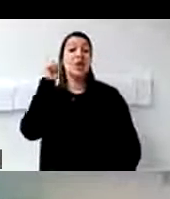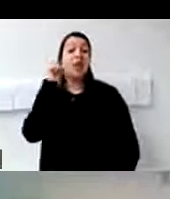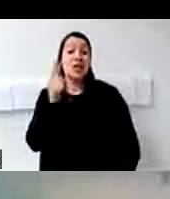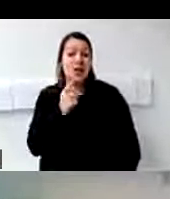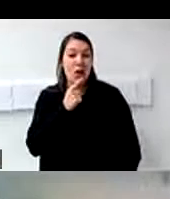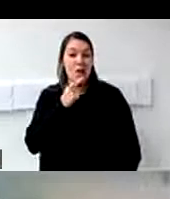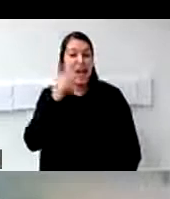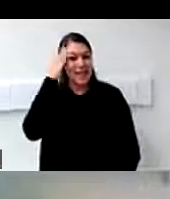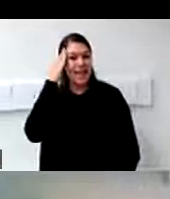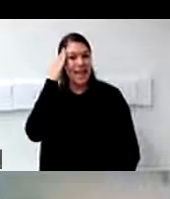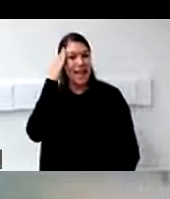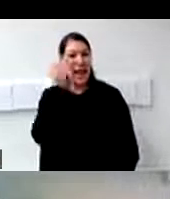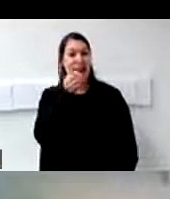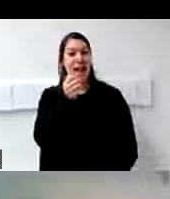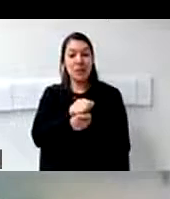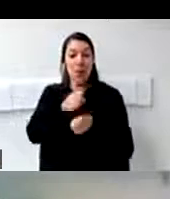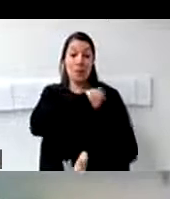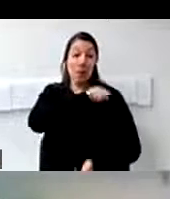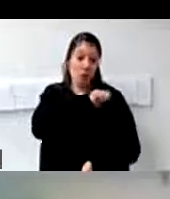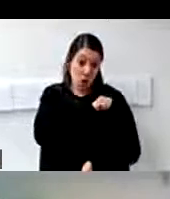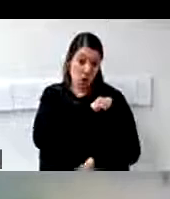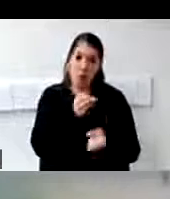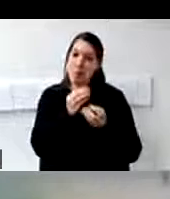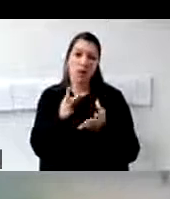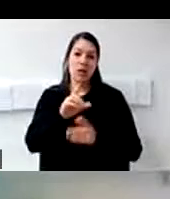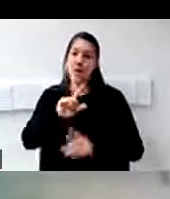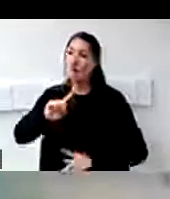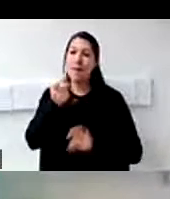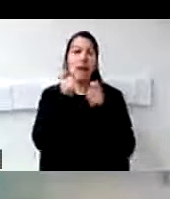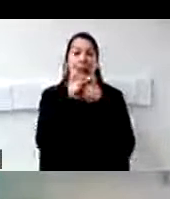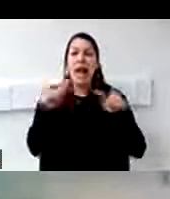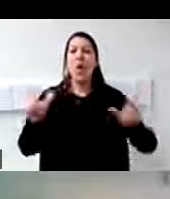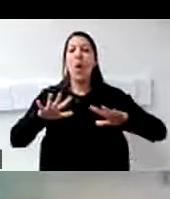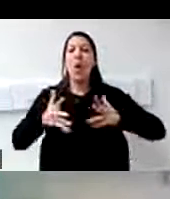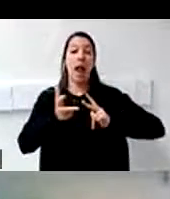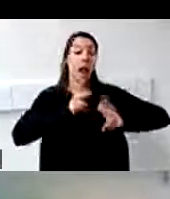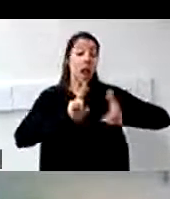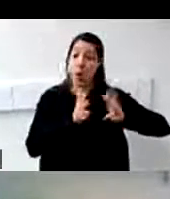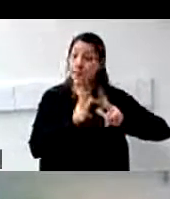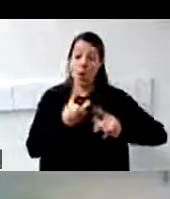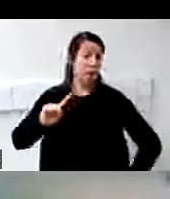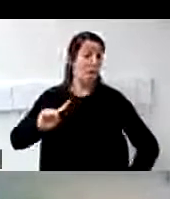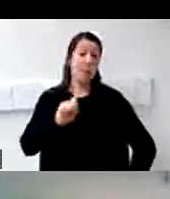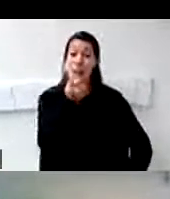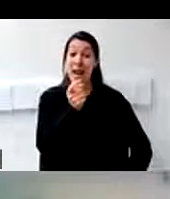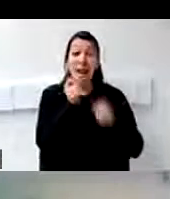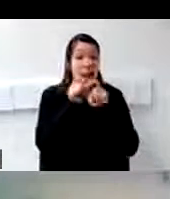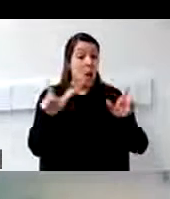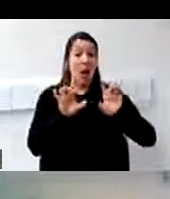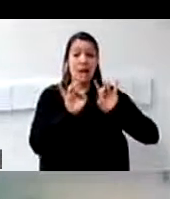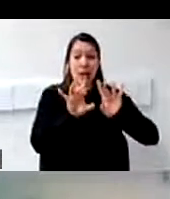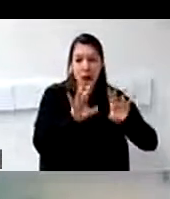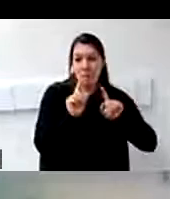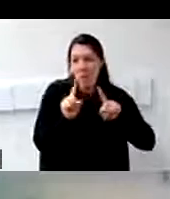español, porque no es la lengua que ellos utilizan la lengua de señas, que es su idioma, su lenguaje, y lo mismo pasa en